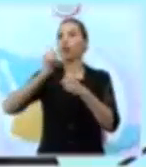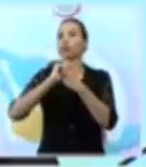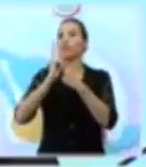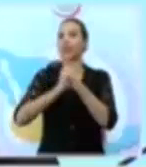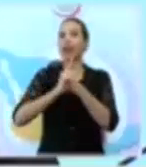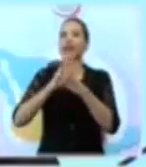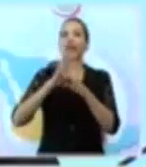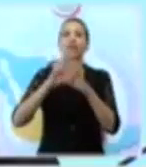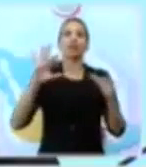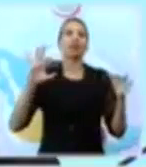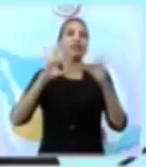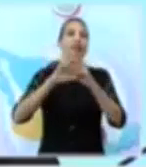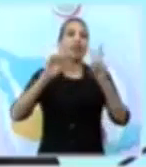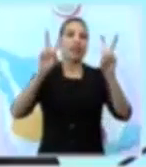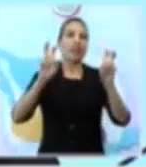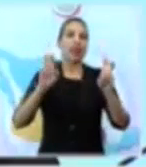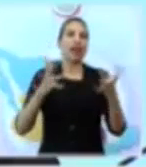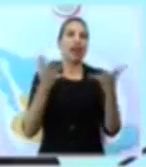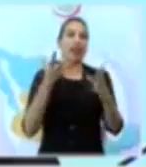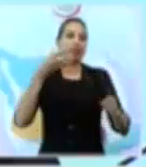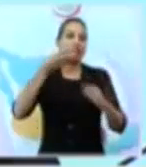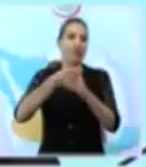que vayamos a construir.